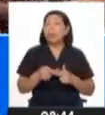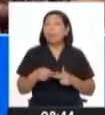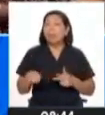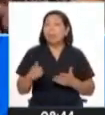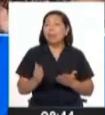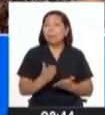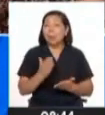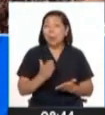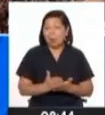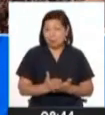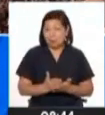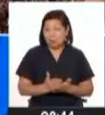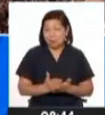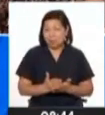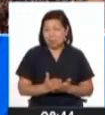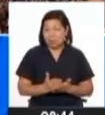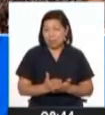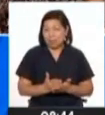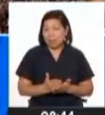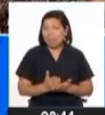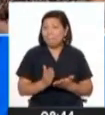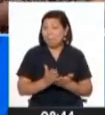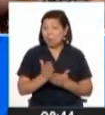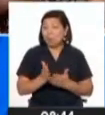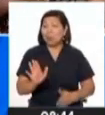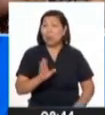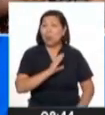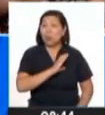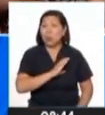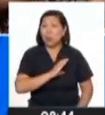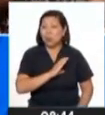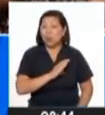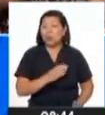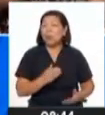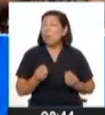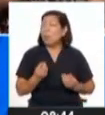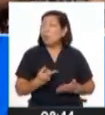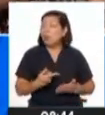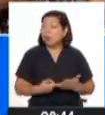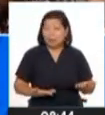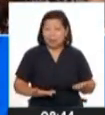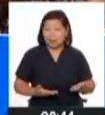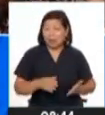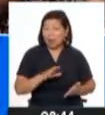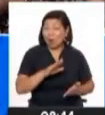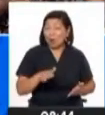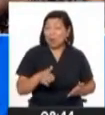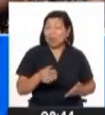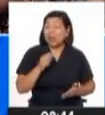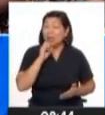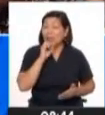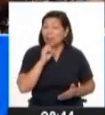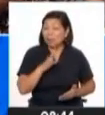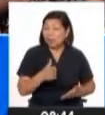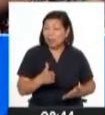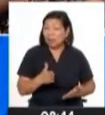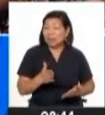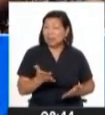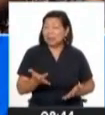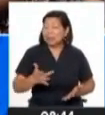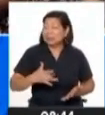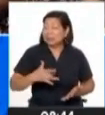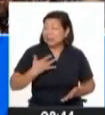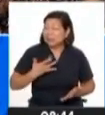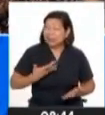esto. Por lo general, los problemas de conducta son medios por los cuales los niños manifiestan un